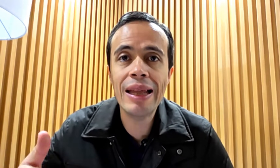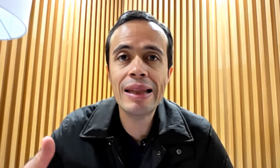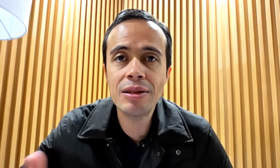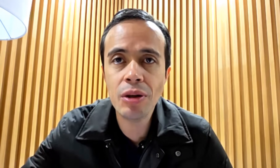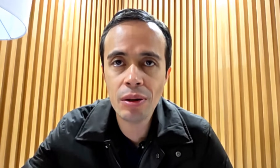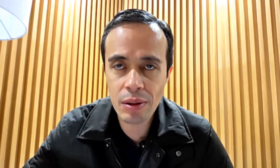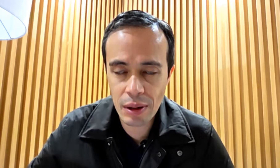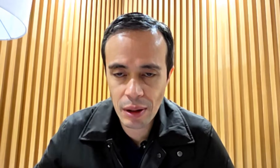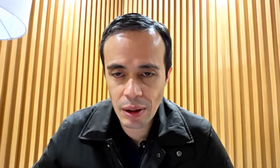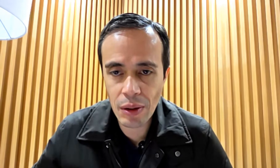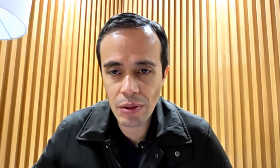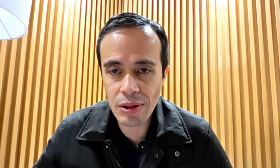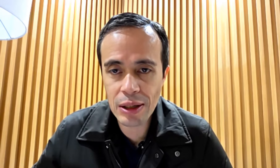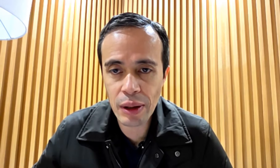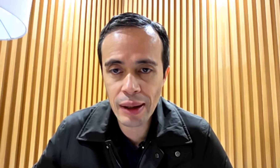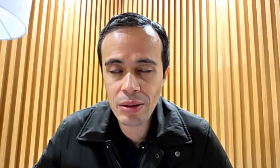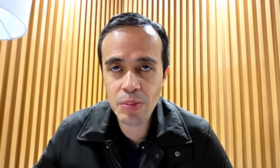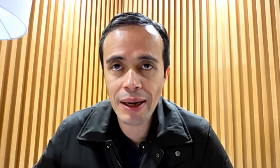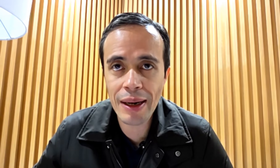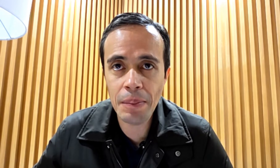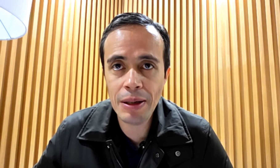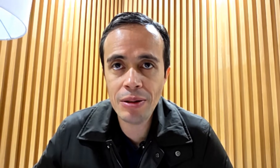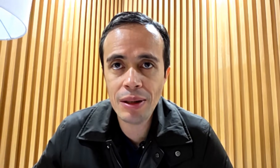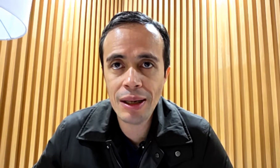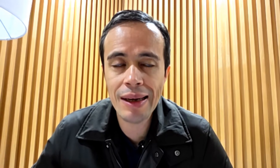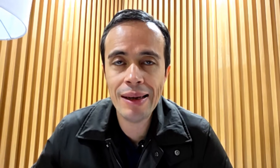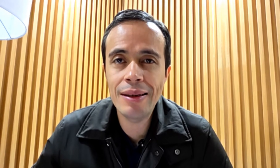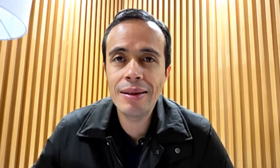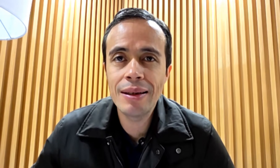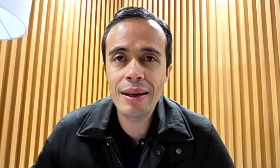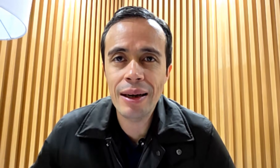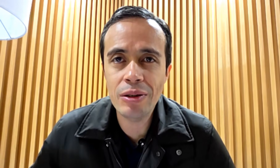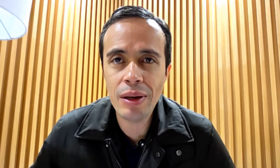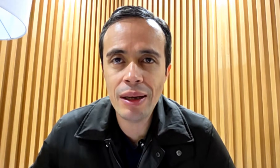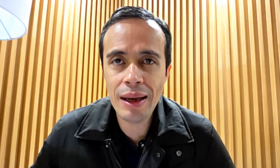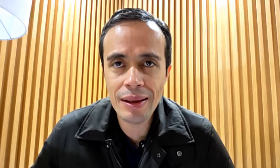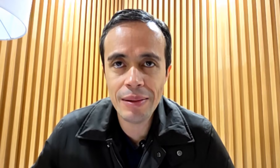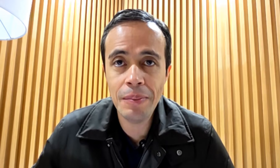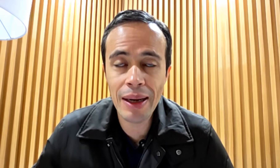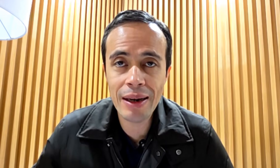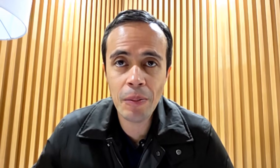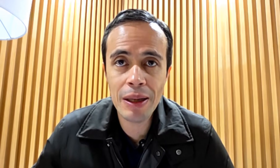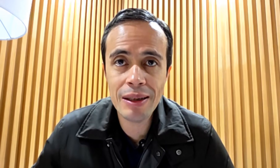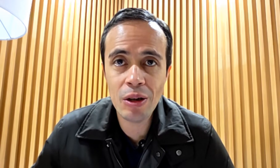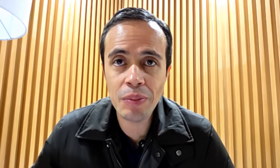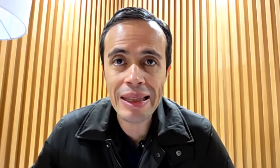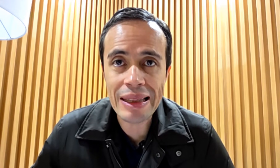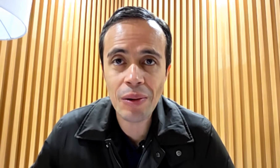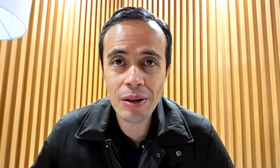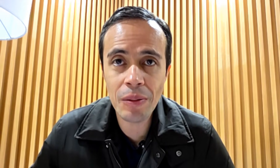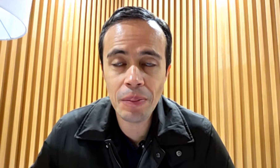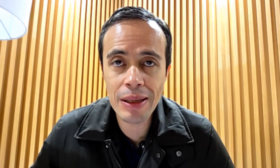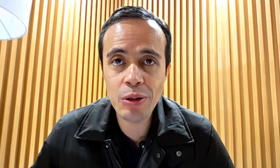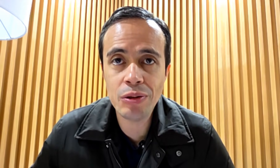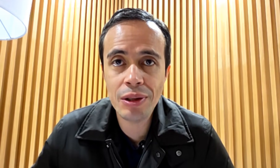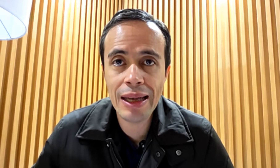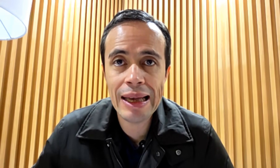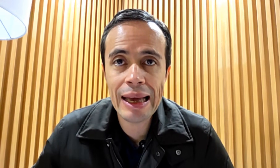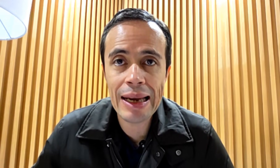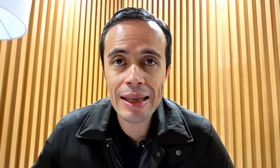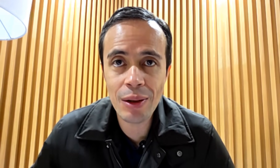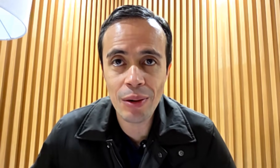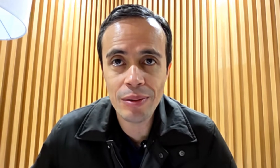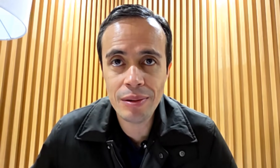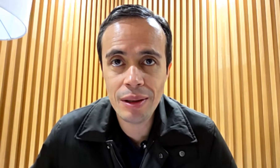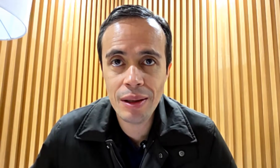una orientación con los gasolineros para que el precio de la gasolina Magna no pase los 24 pesos